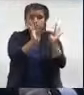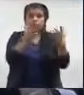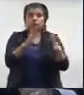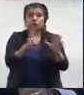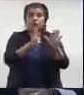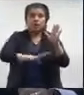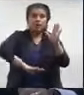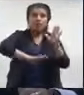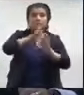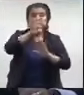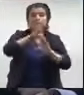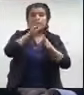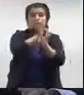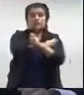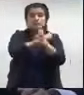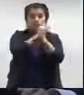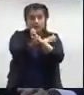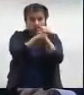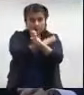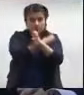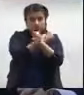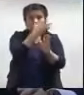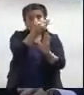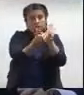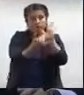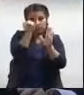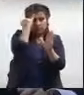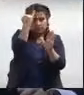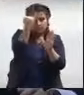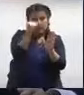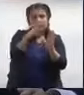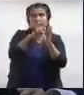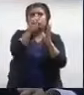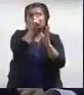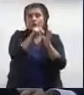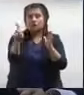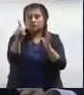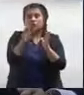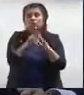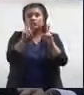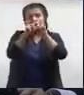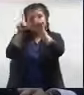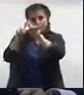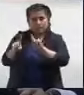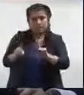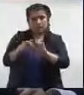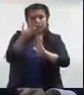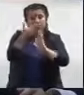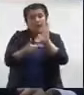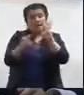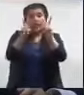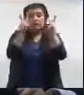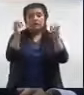desarrollo de estrategias, programas, proyectos y demás actividades requeridas de materia de investigación